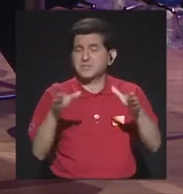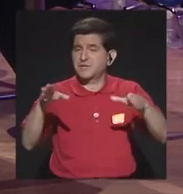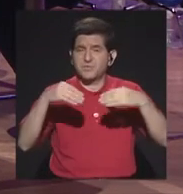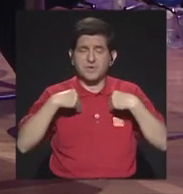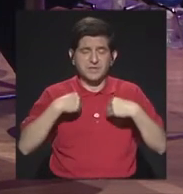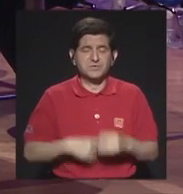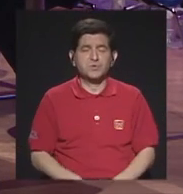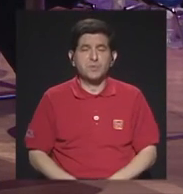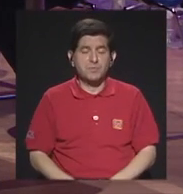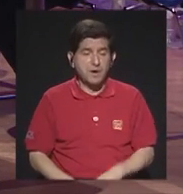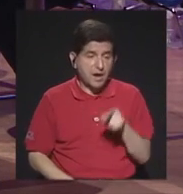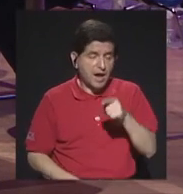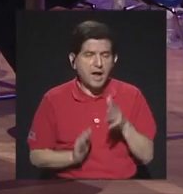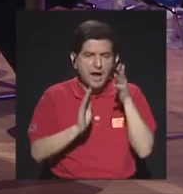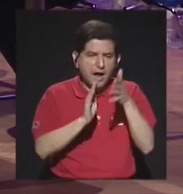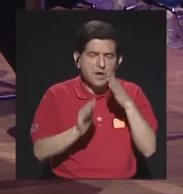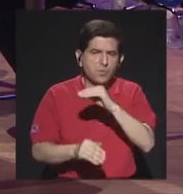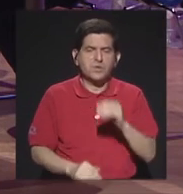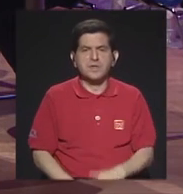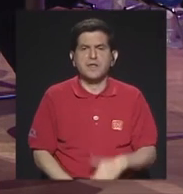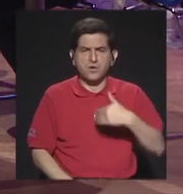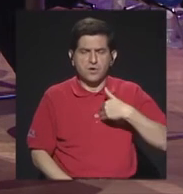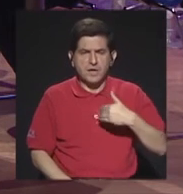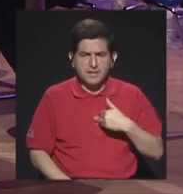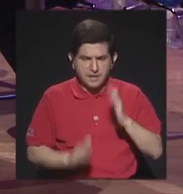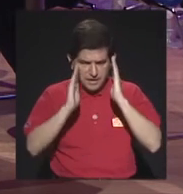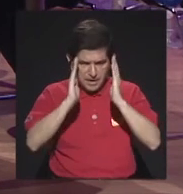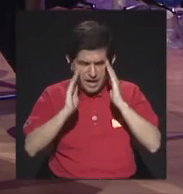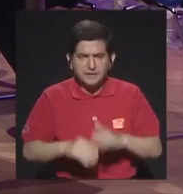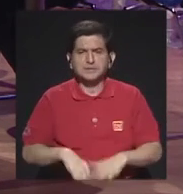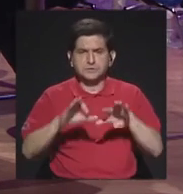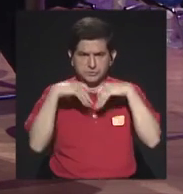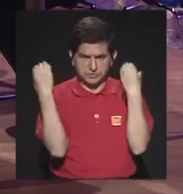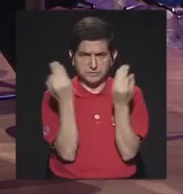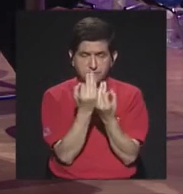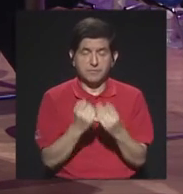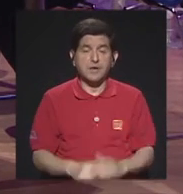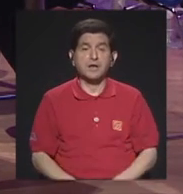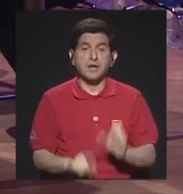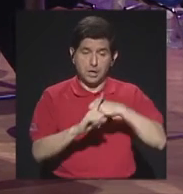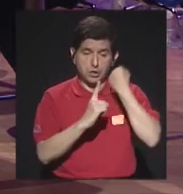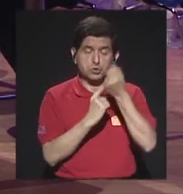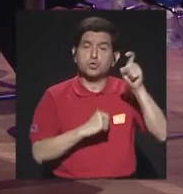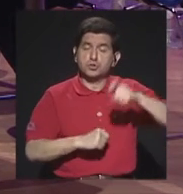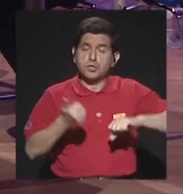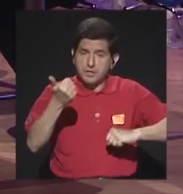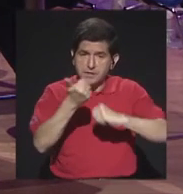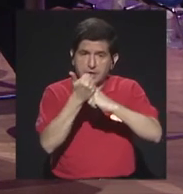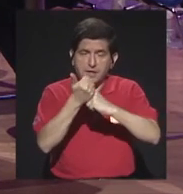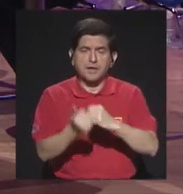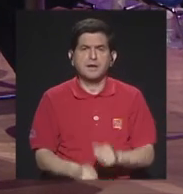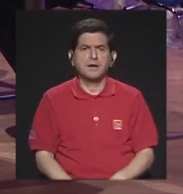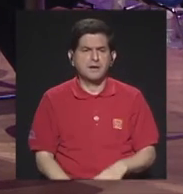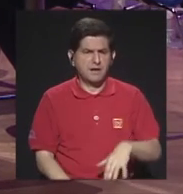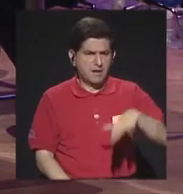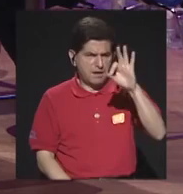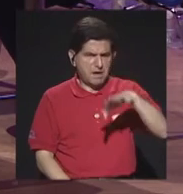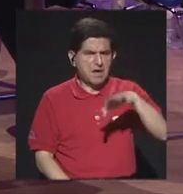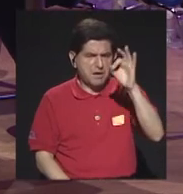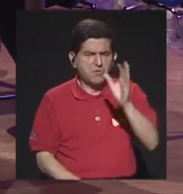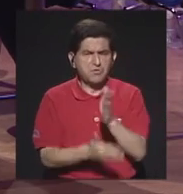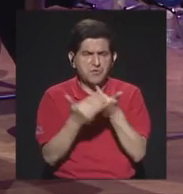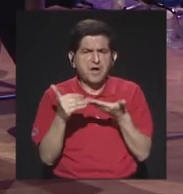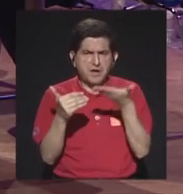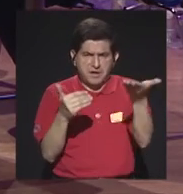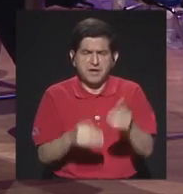y reproducción de la familia, ¿verdad? La sociedad tiene que respaldarlas en esto. Nosotras nos hemos encontrado con algunas